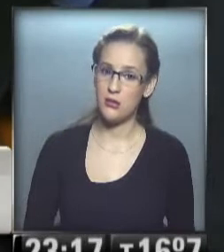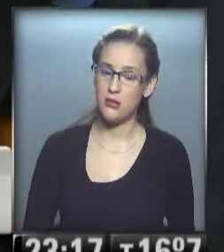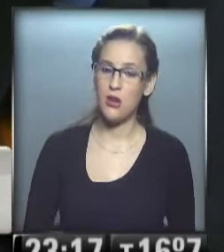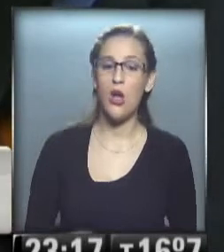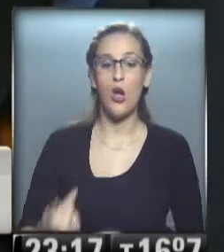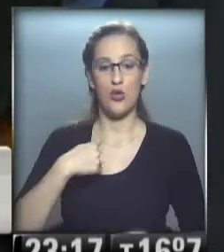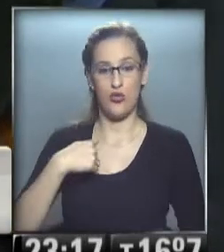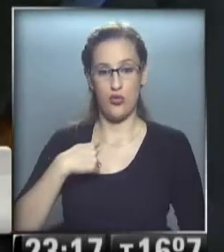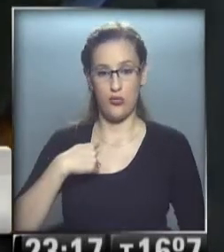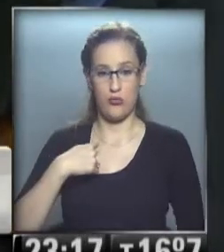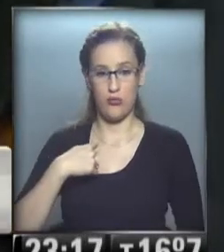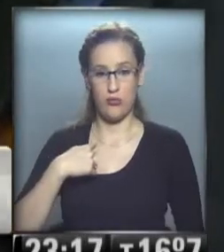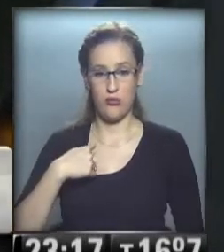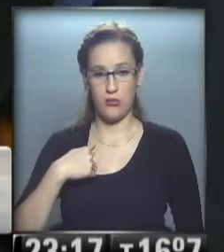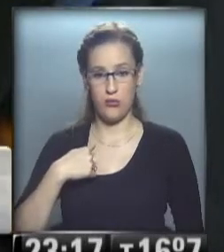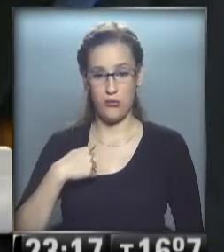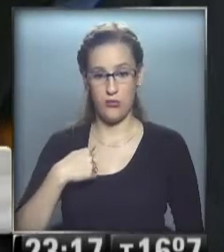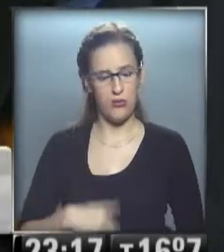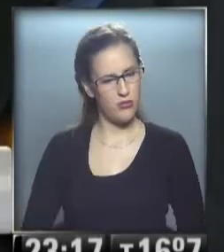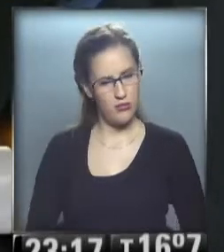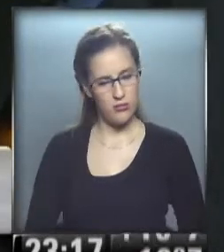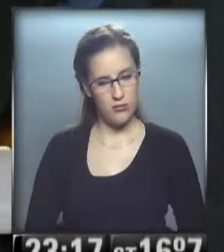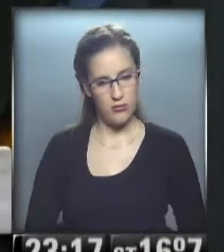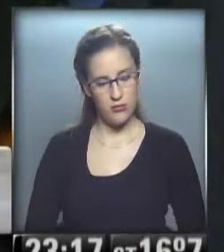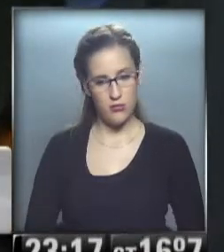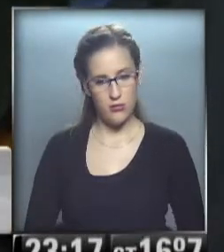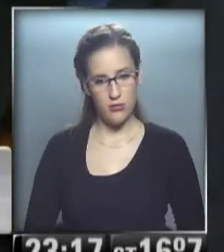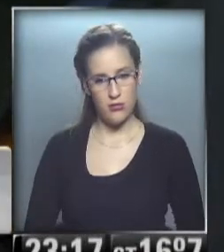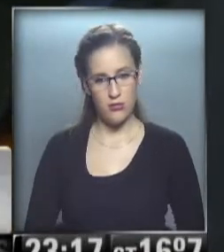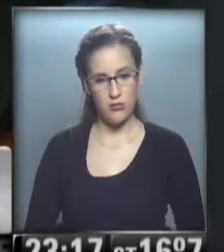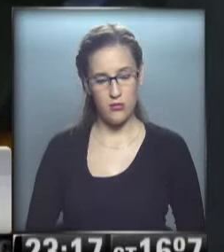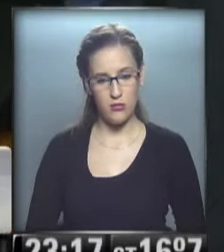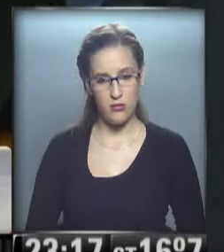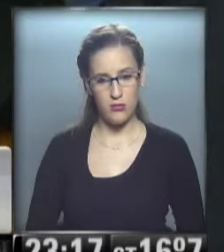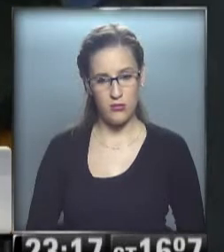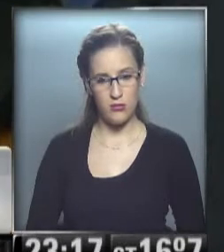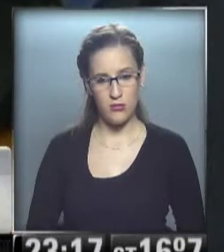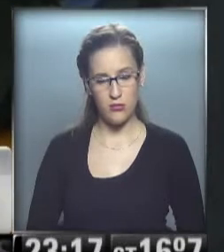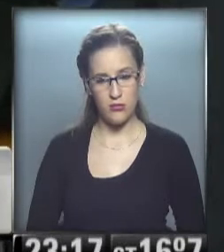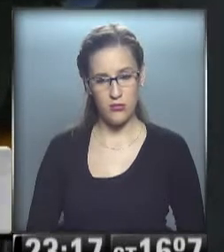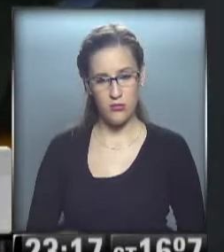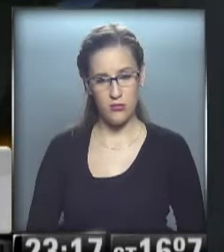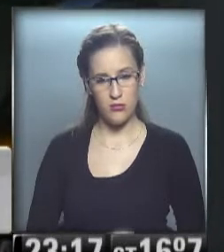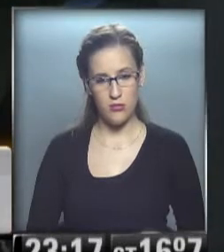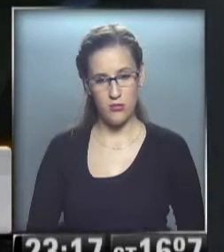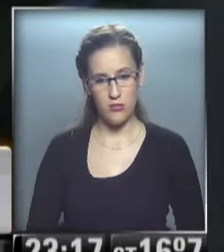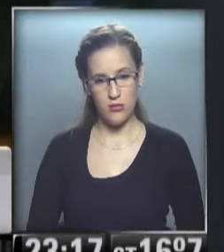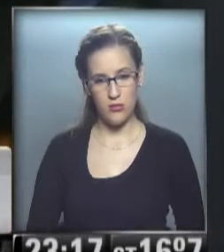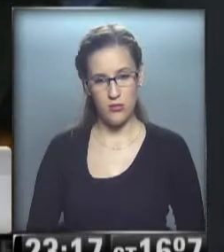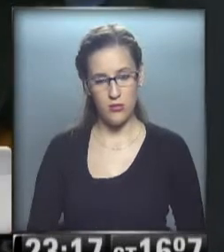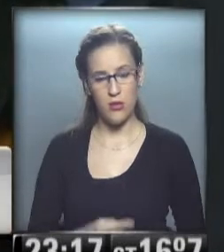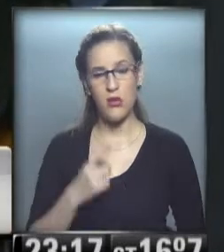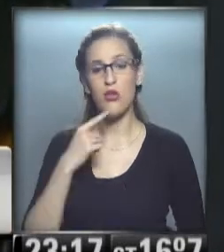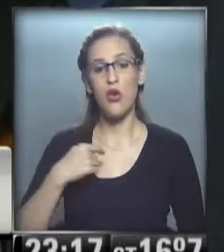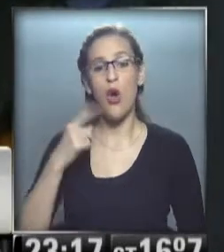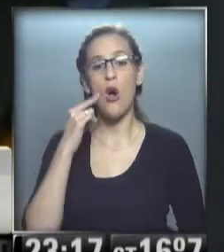hablando es un viejo fumador. Who is speaking is an old smokesman. Pero se nos están muriendo 8